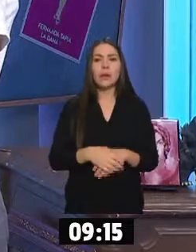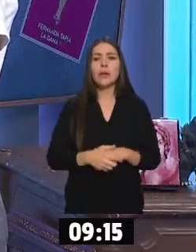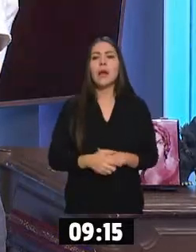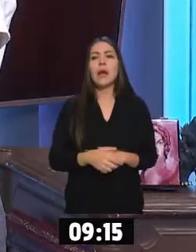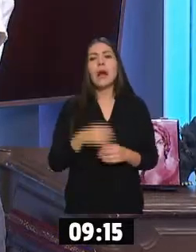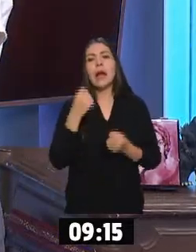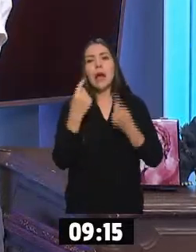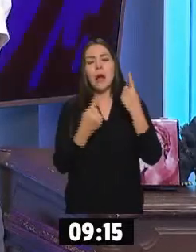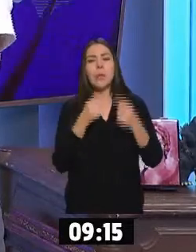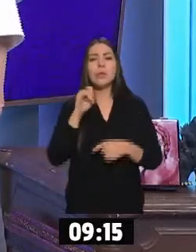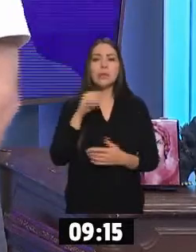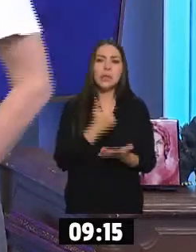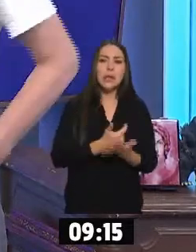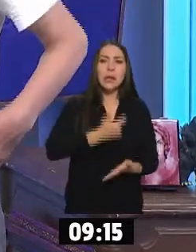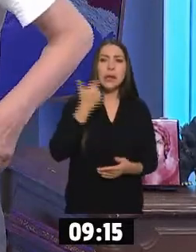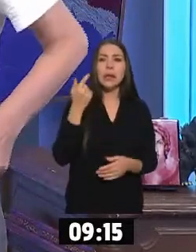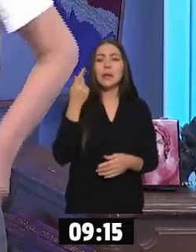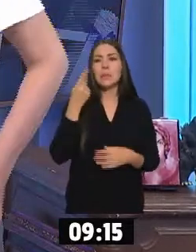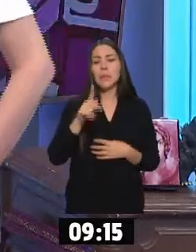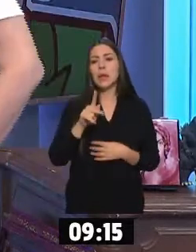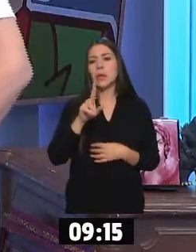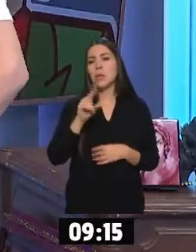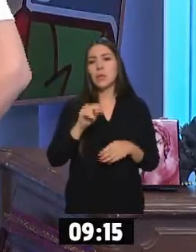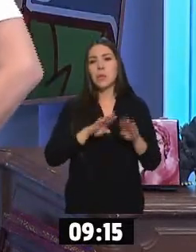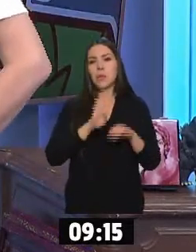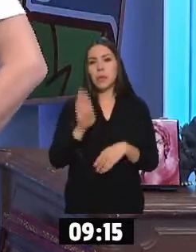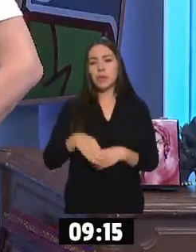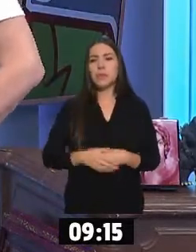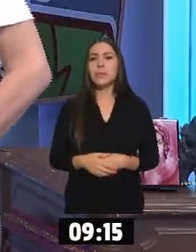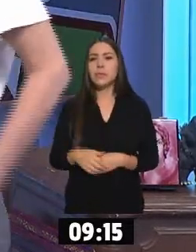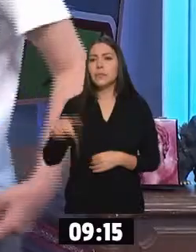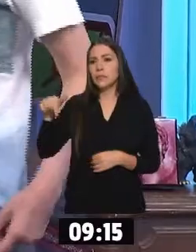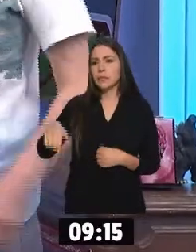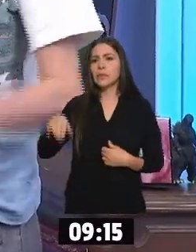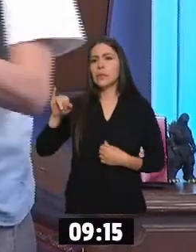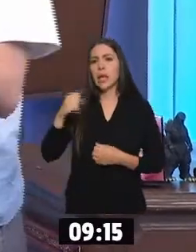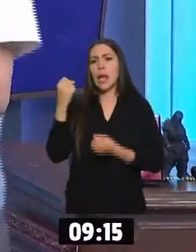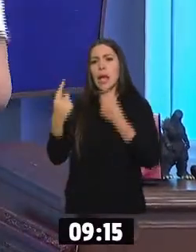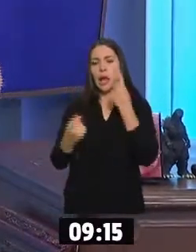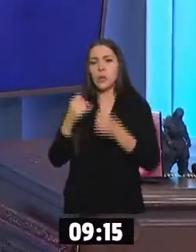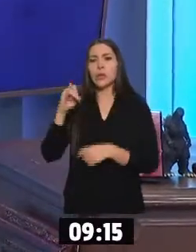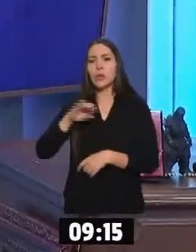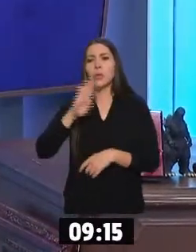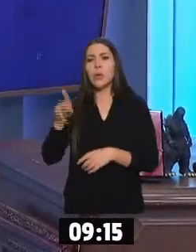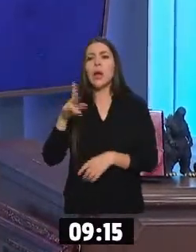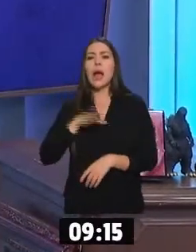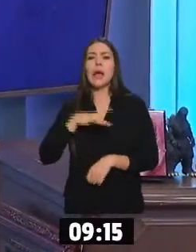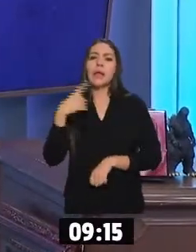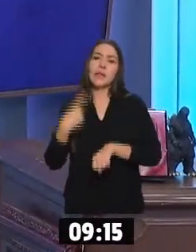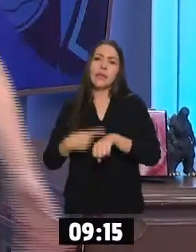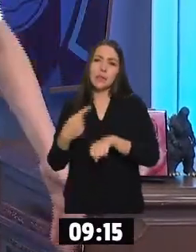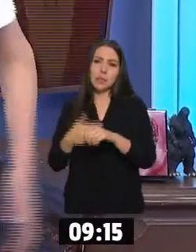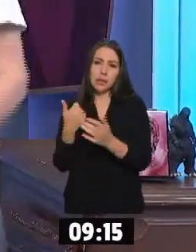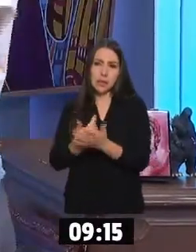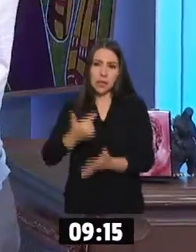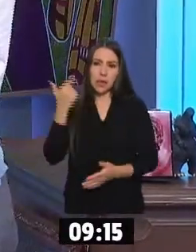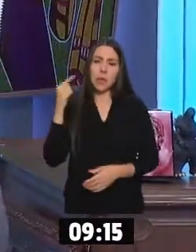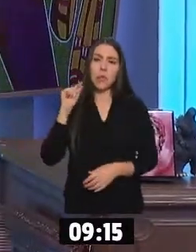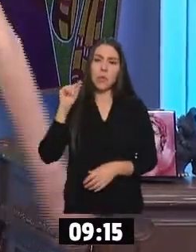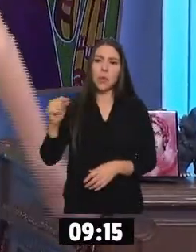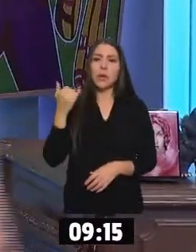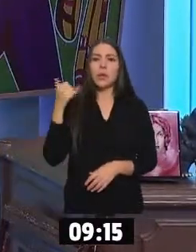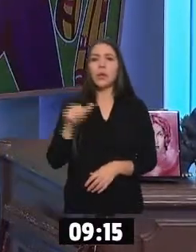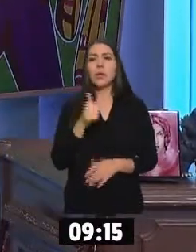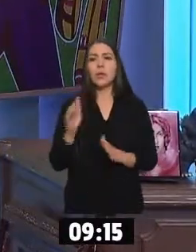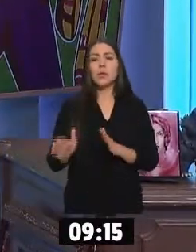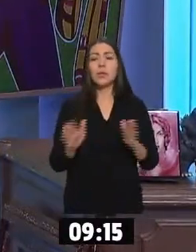de repente No, caen en el aquí sí hospital, se nos ¿verdad? han muerto vacunados, pero porque tienen comorbilidades, Ah, pero claro. muy pocos. Y del 97%, ya lo